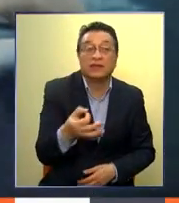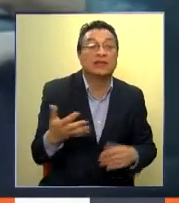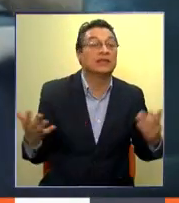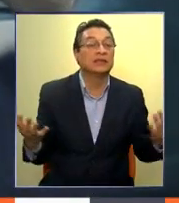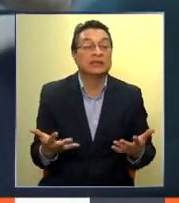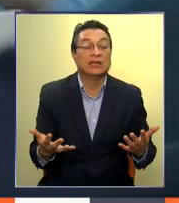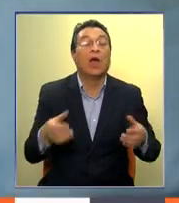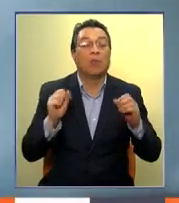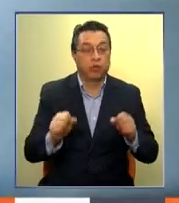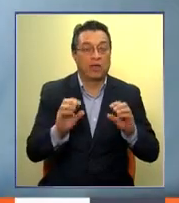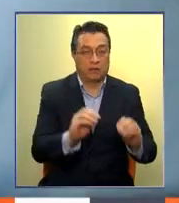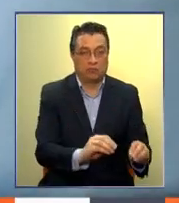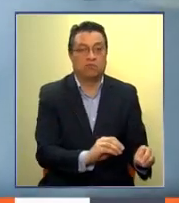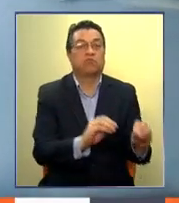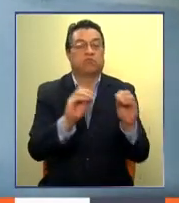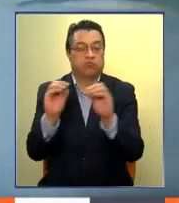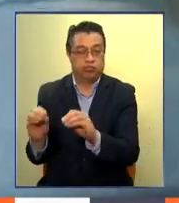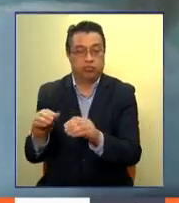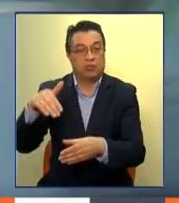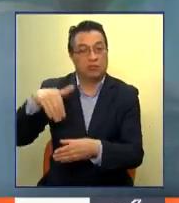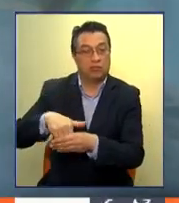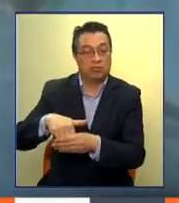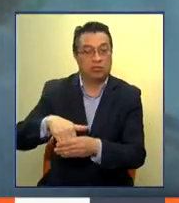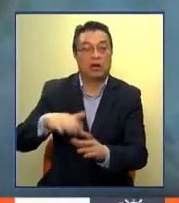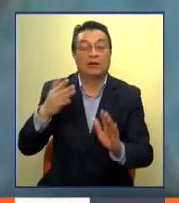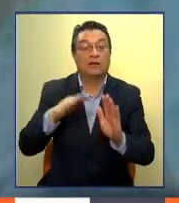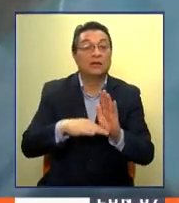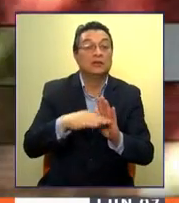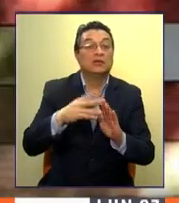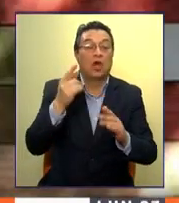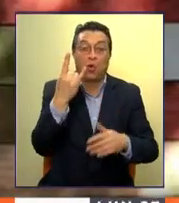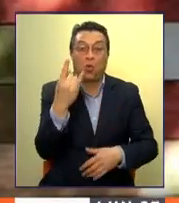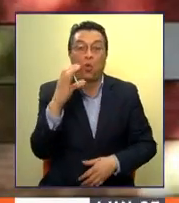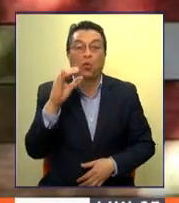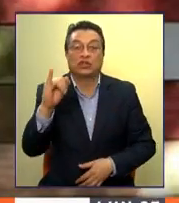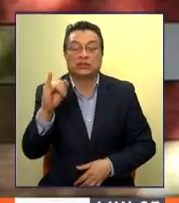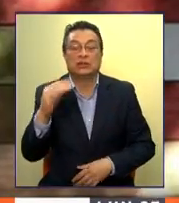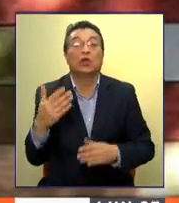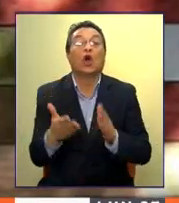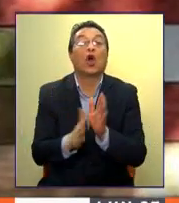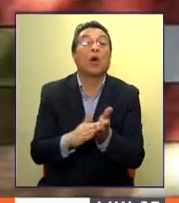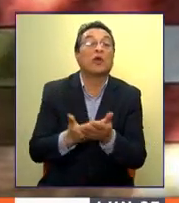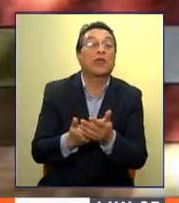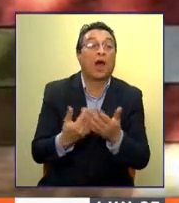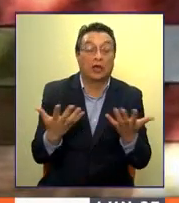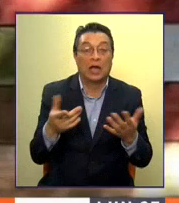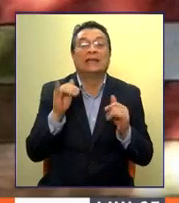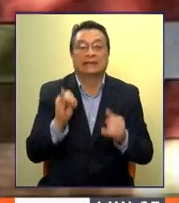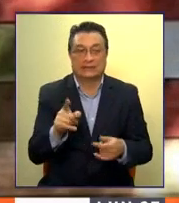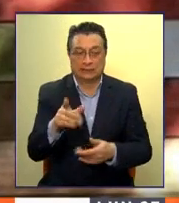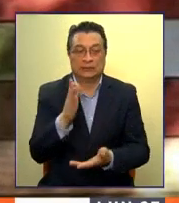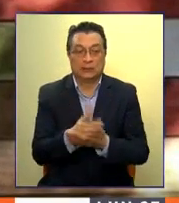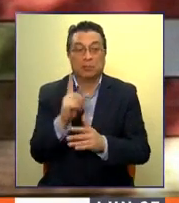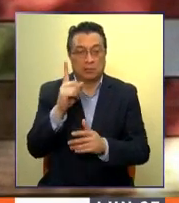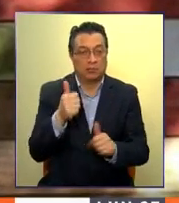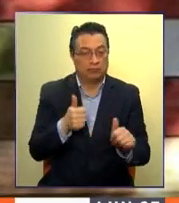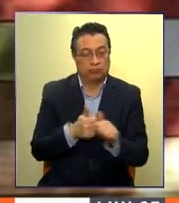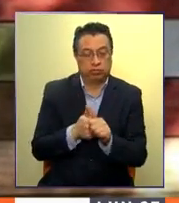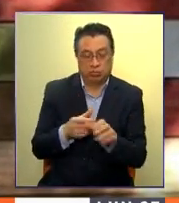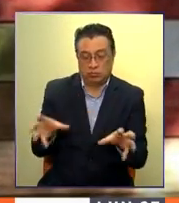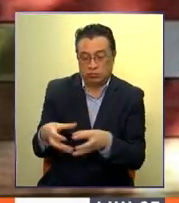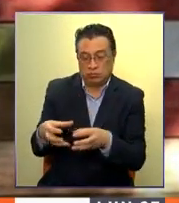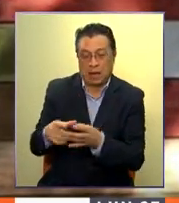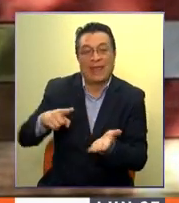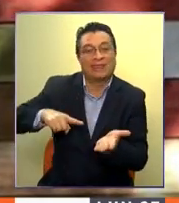en la posterior acción del referéndum el nivel de ocupación de camas críticas para tomar esta decisión tiene que asesorarse por organismos